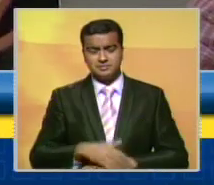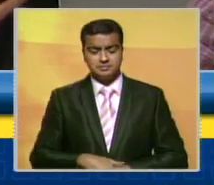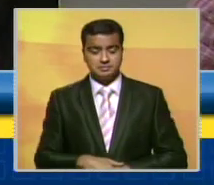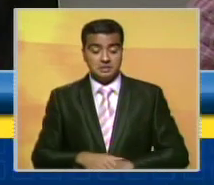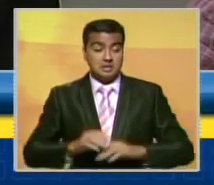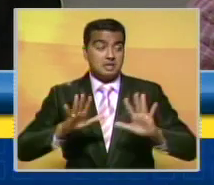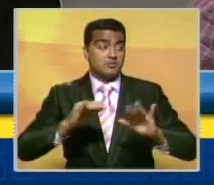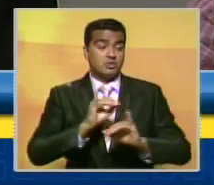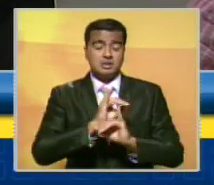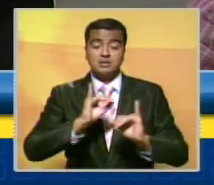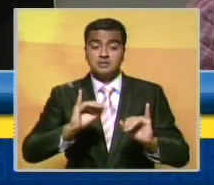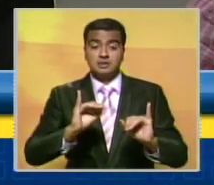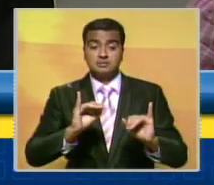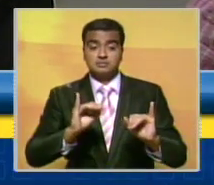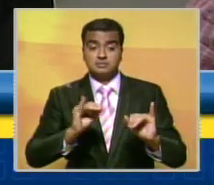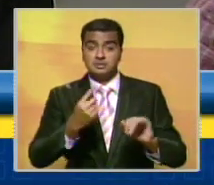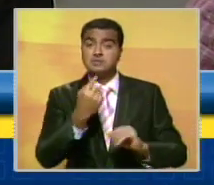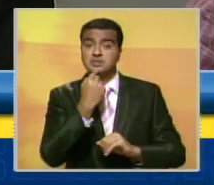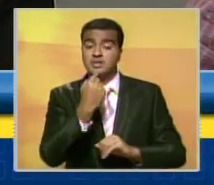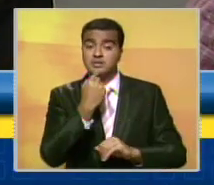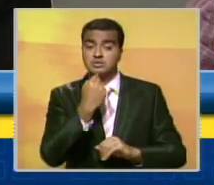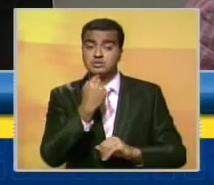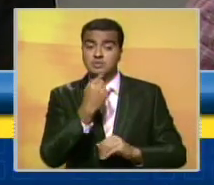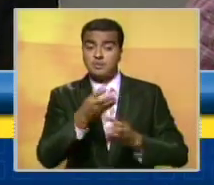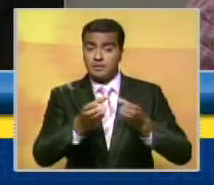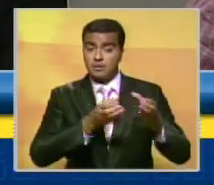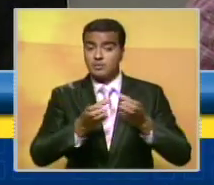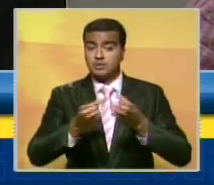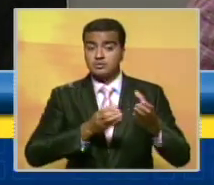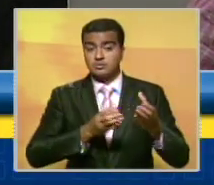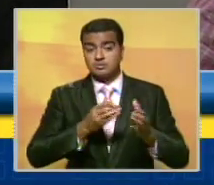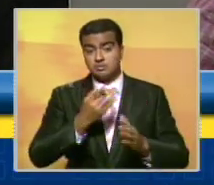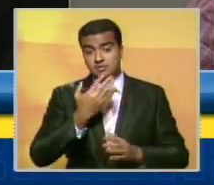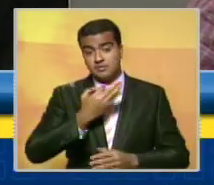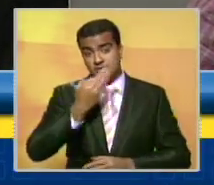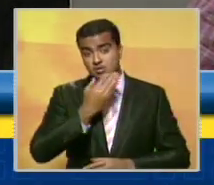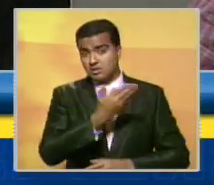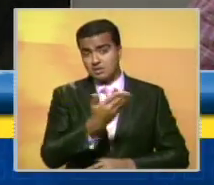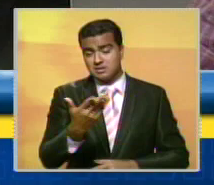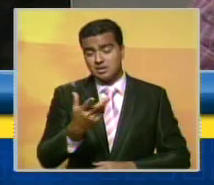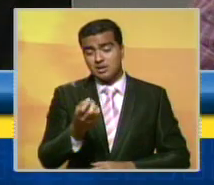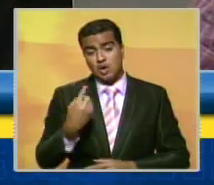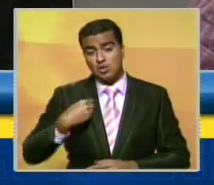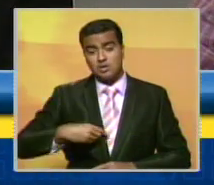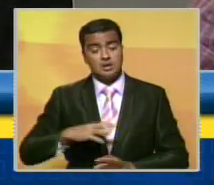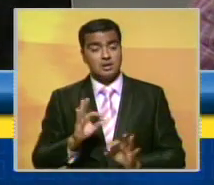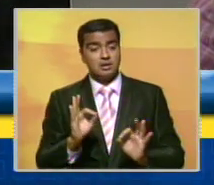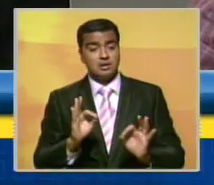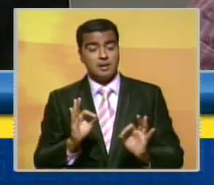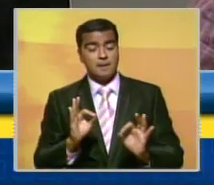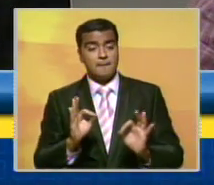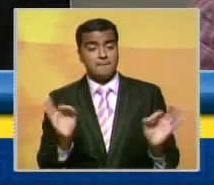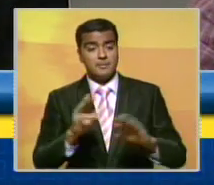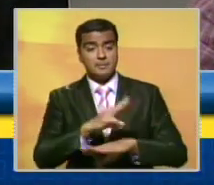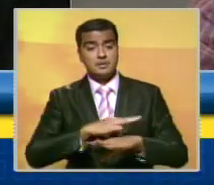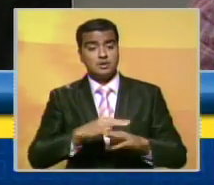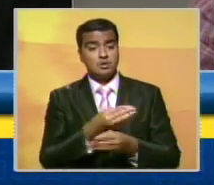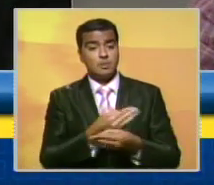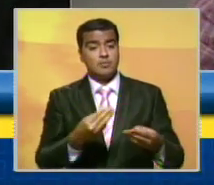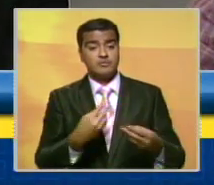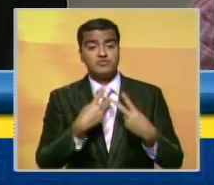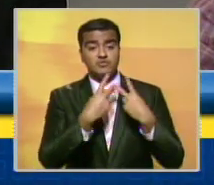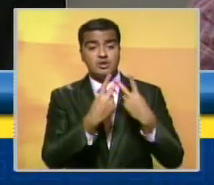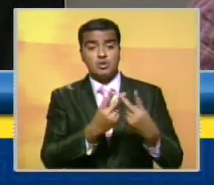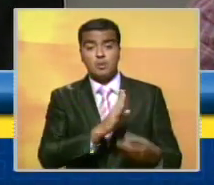salvo lo que se se ha dicho a través de los medios de comunicación que bueno ustedes saben que no tiene para los efectos así un un